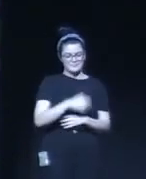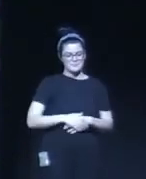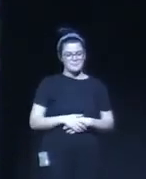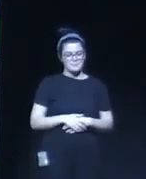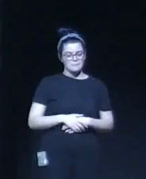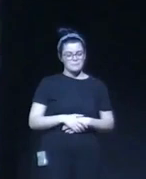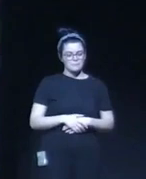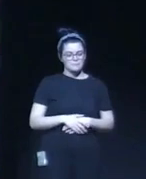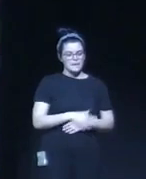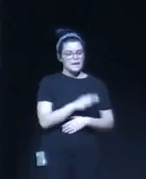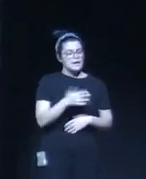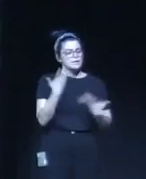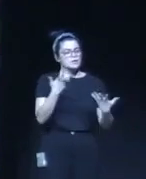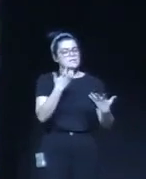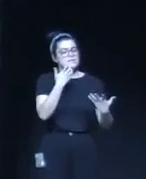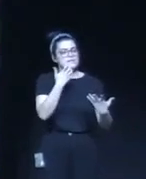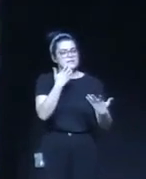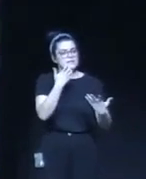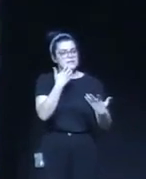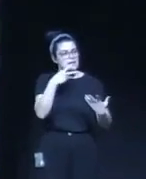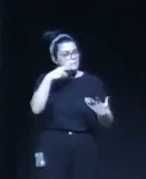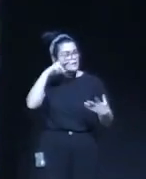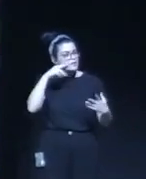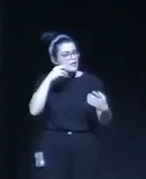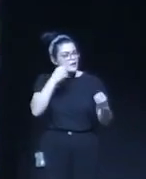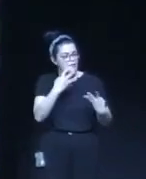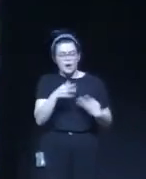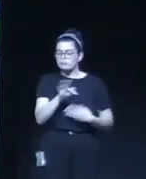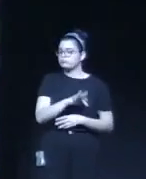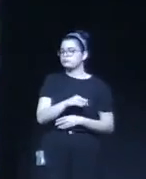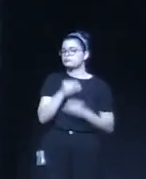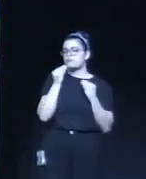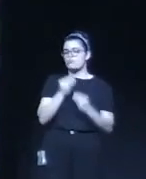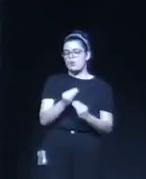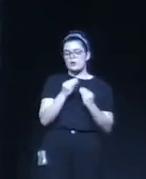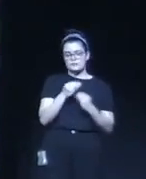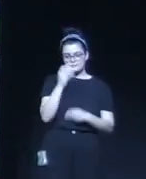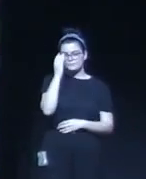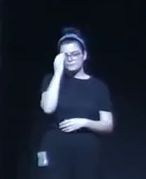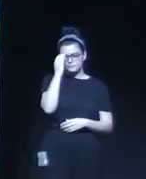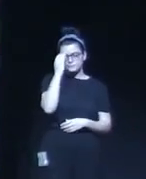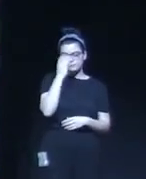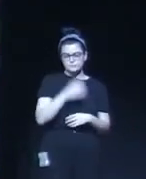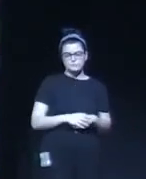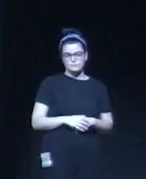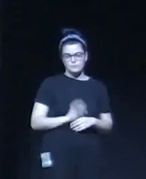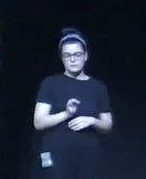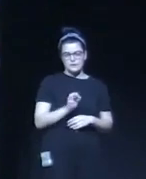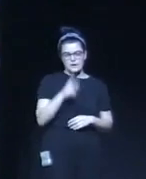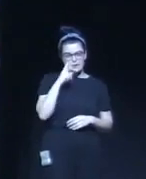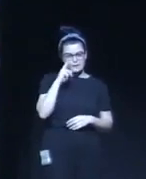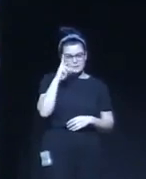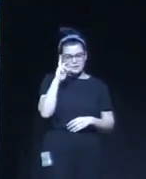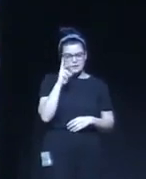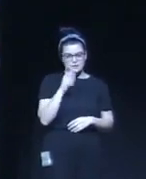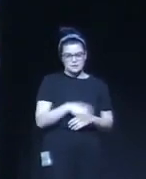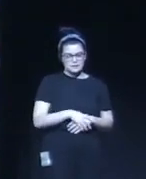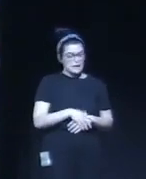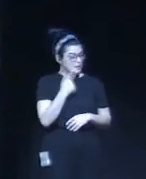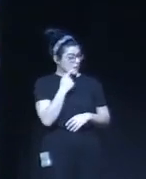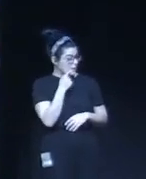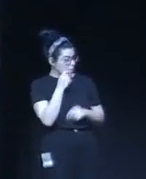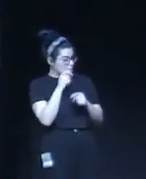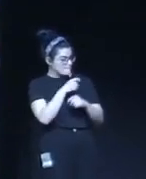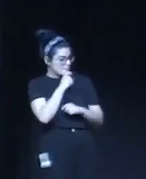¿Y cómo ha sido la experiencia? Tú dices que ha sido una experiencia muy buena. La experiencia ha sido, pues, Te voy a sacar un poco el micro así de la cara. Que